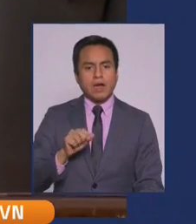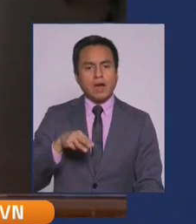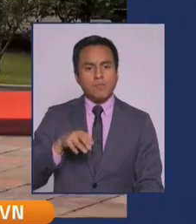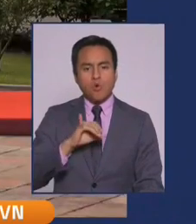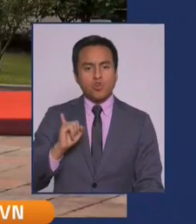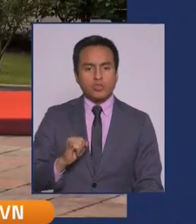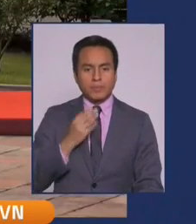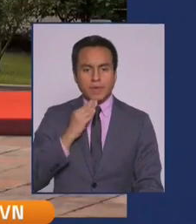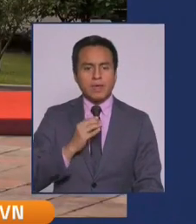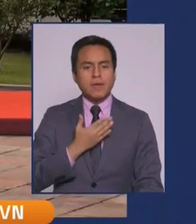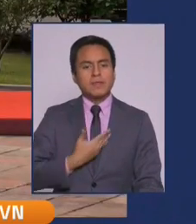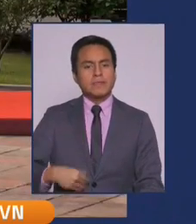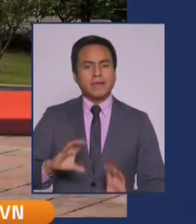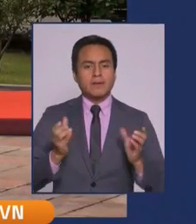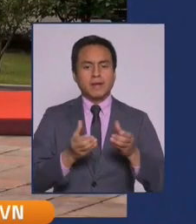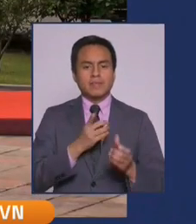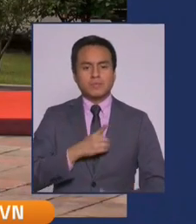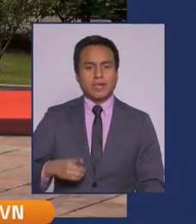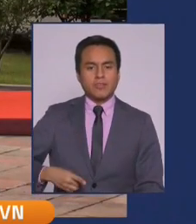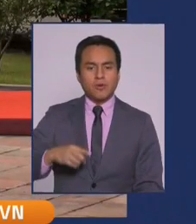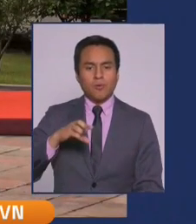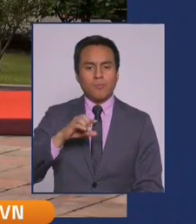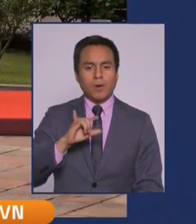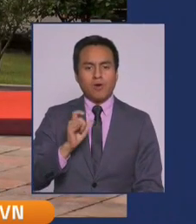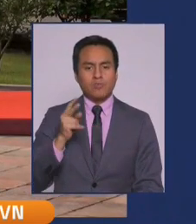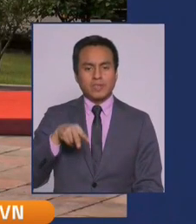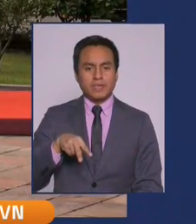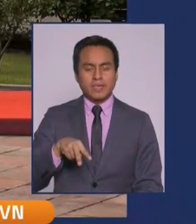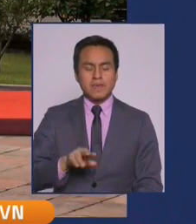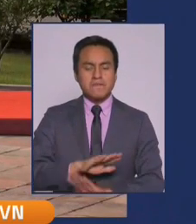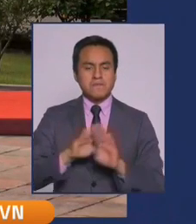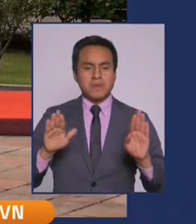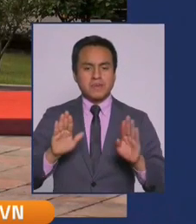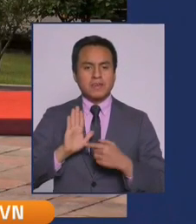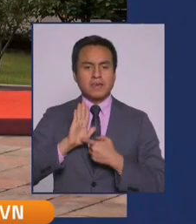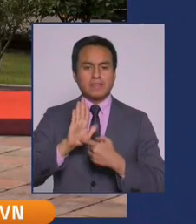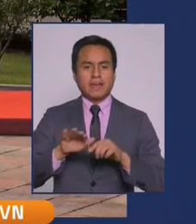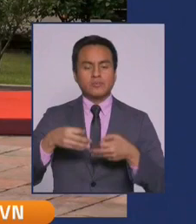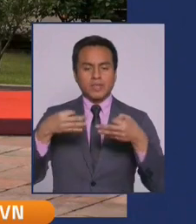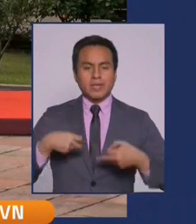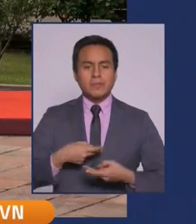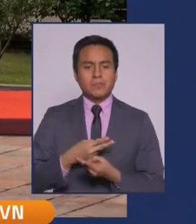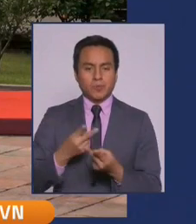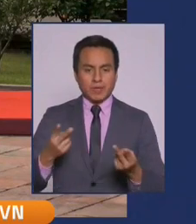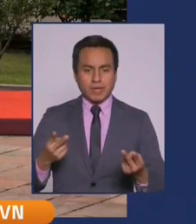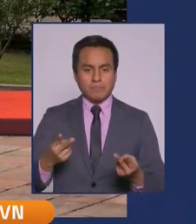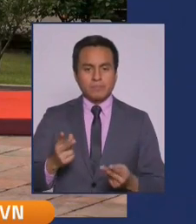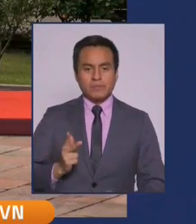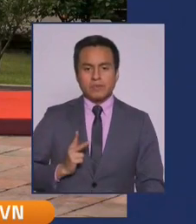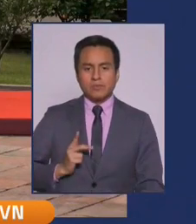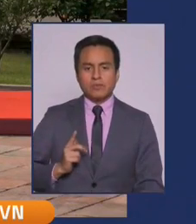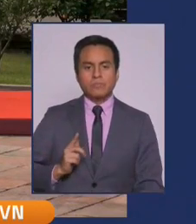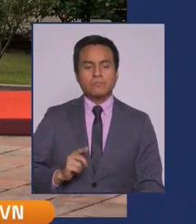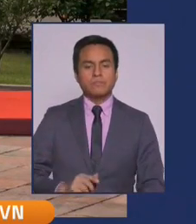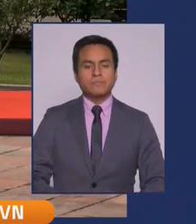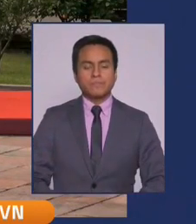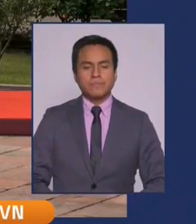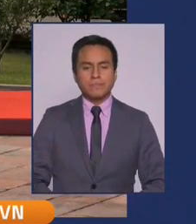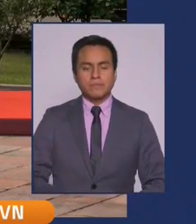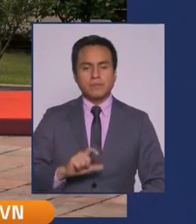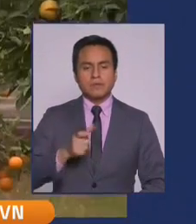Segundo, yo creo que sí influyó mucho Evópolis, ¿ya? Evópolis es un partido del Pacto Chile Vamos que no tiene